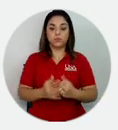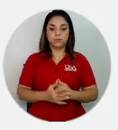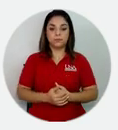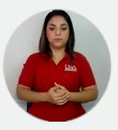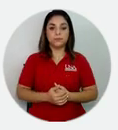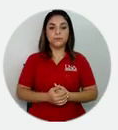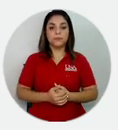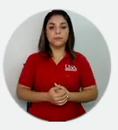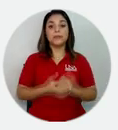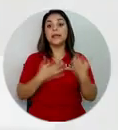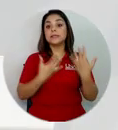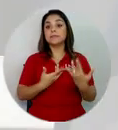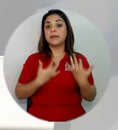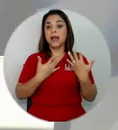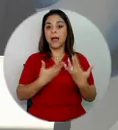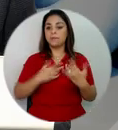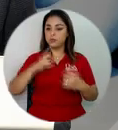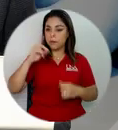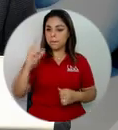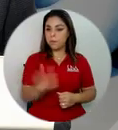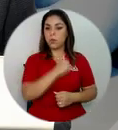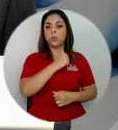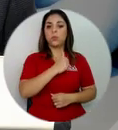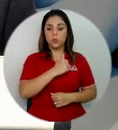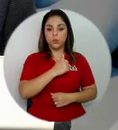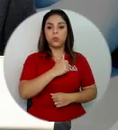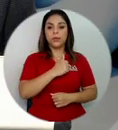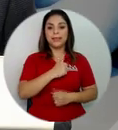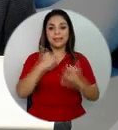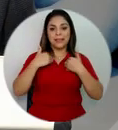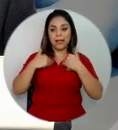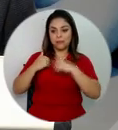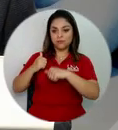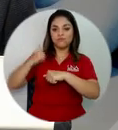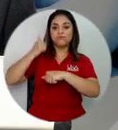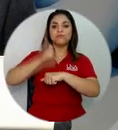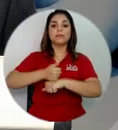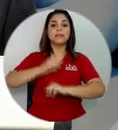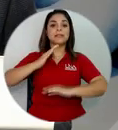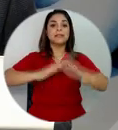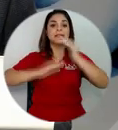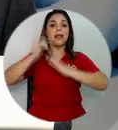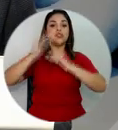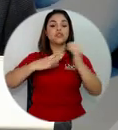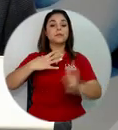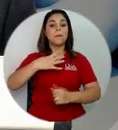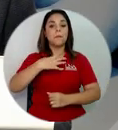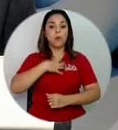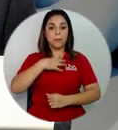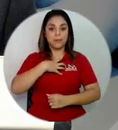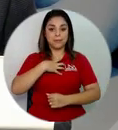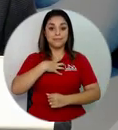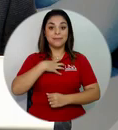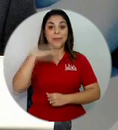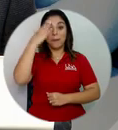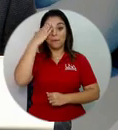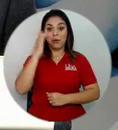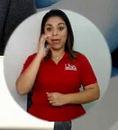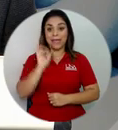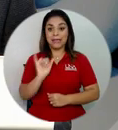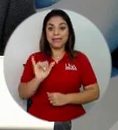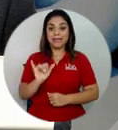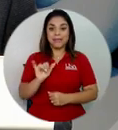¿no? Avanzar mucho, y esperamos que muy pronto podamos tener instalaciones propias, ¿verdad?